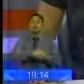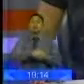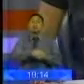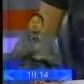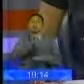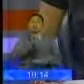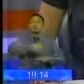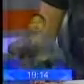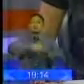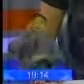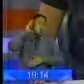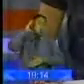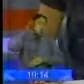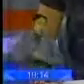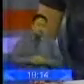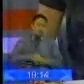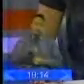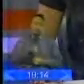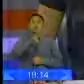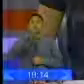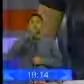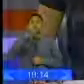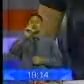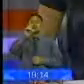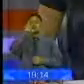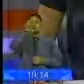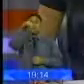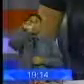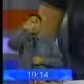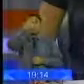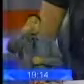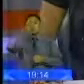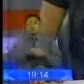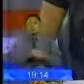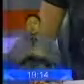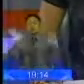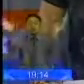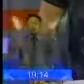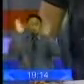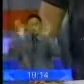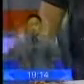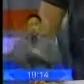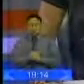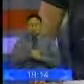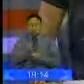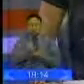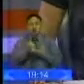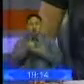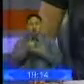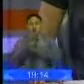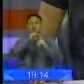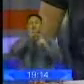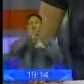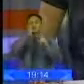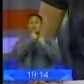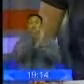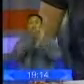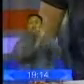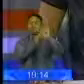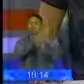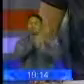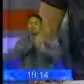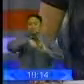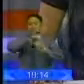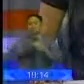una capacidad de 270 megavatios de potencia nominal instalada y contribuye al sistema nacional interconectado